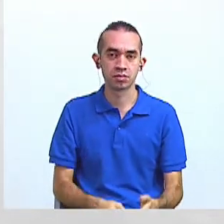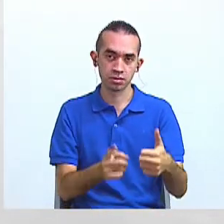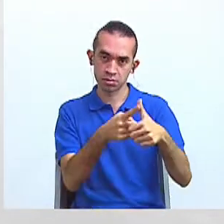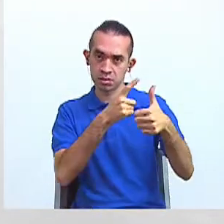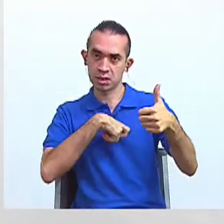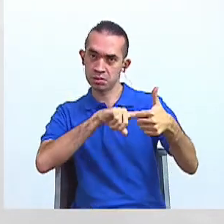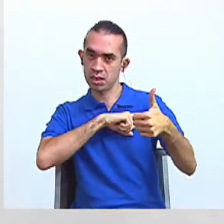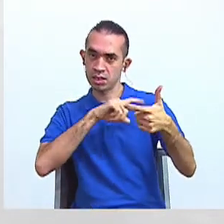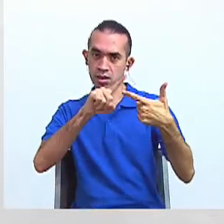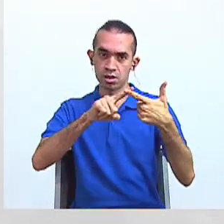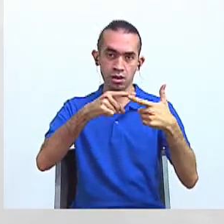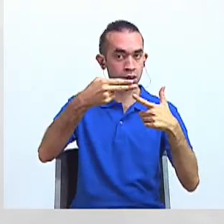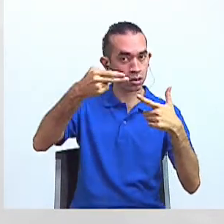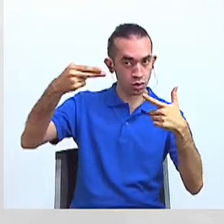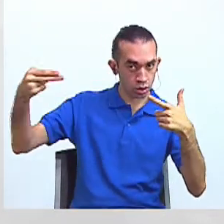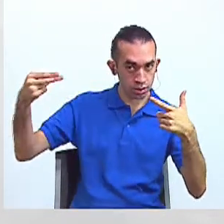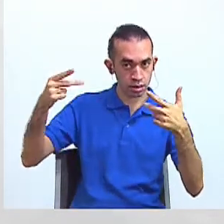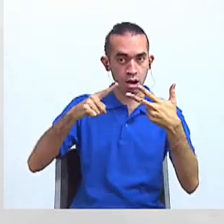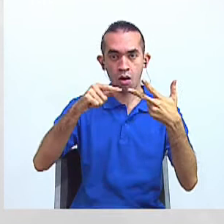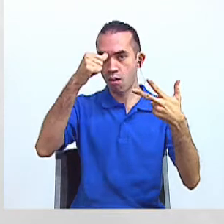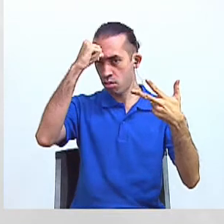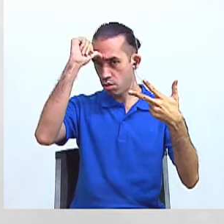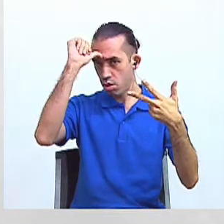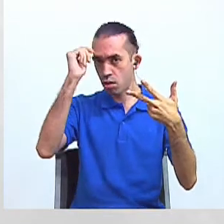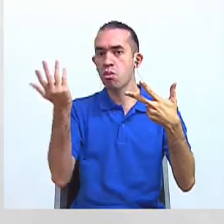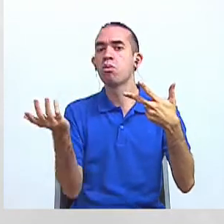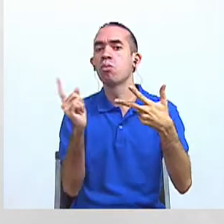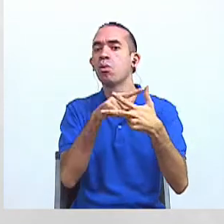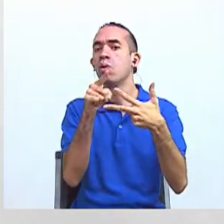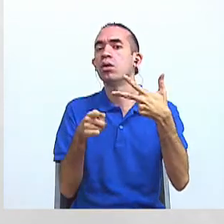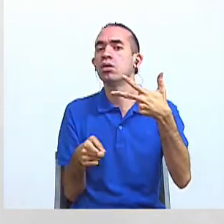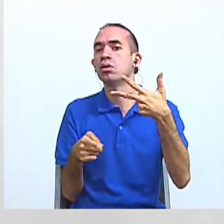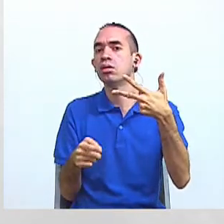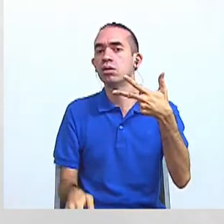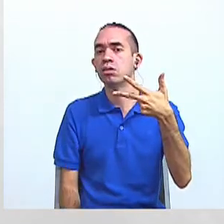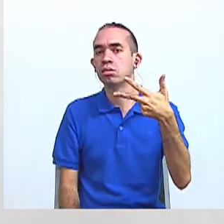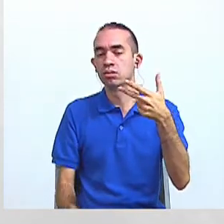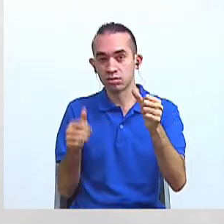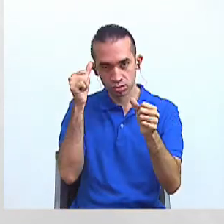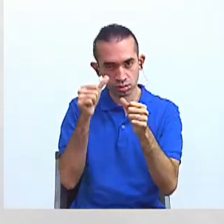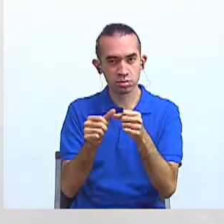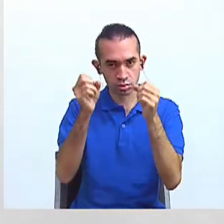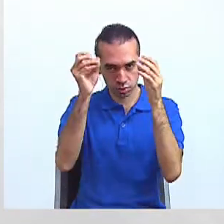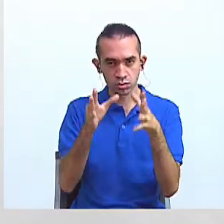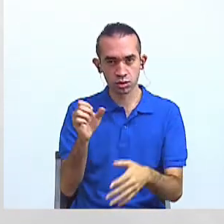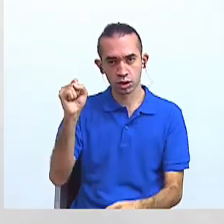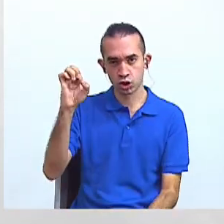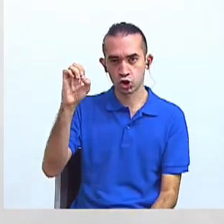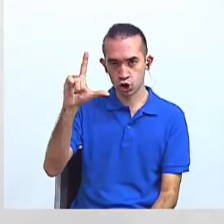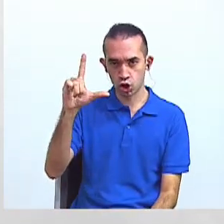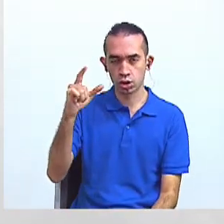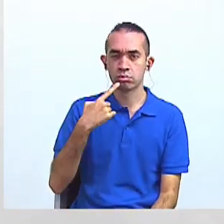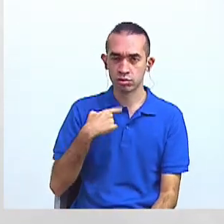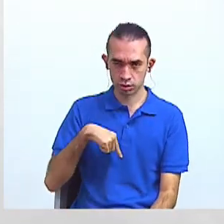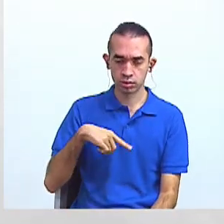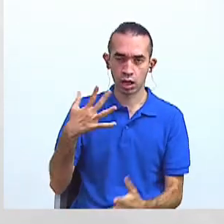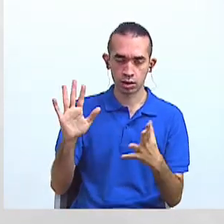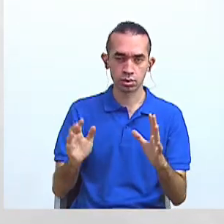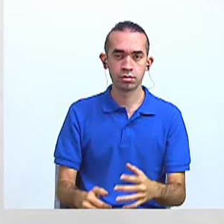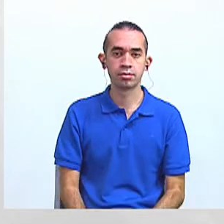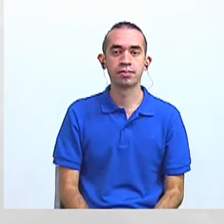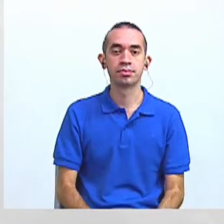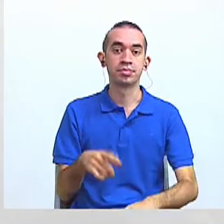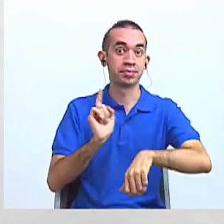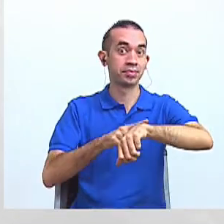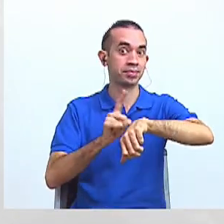¿España, Indonesia o la India? ¿Recuerdan? La profesora Sol nos dijo,